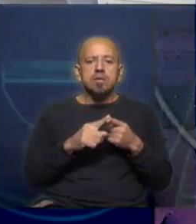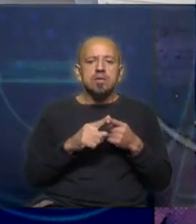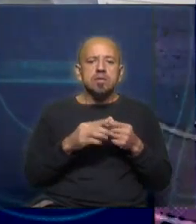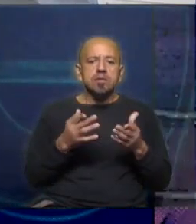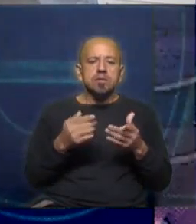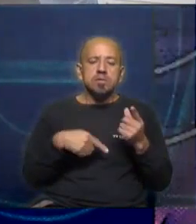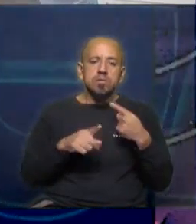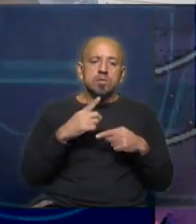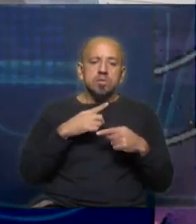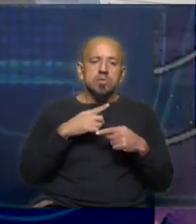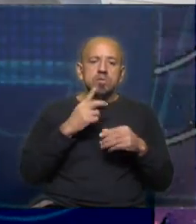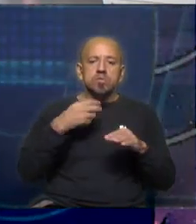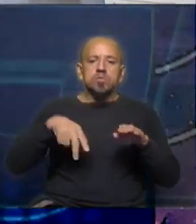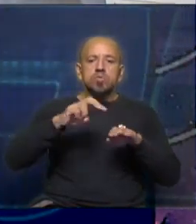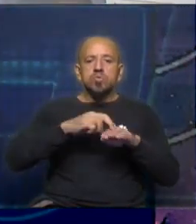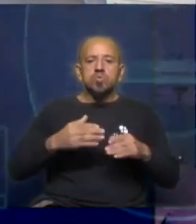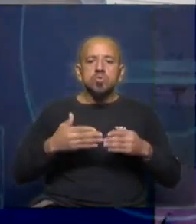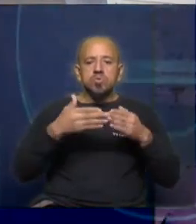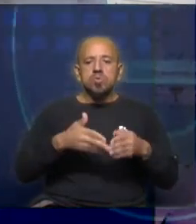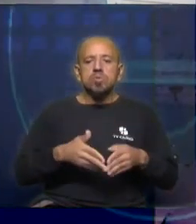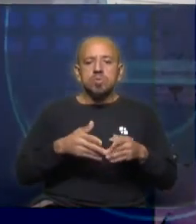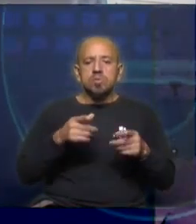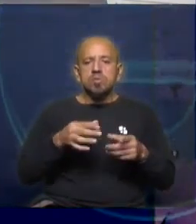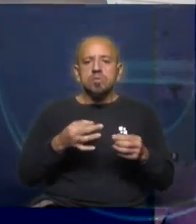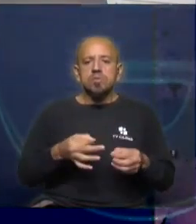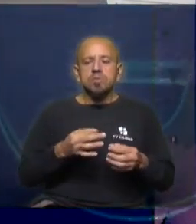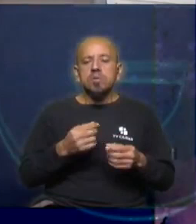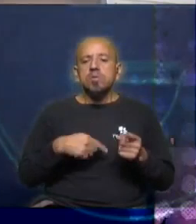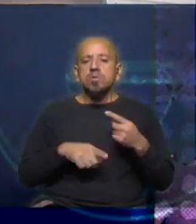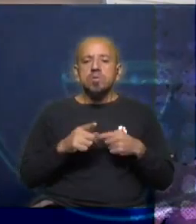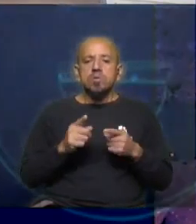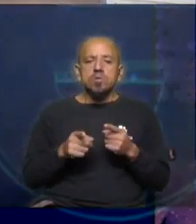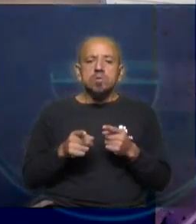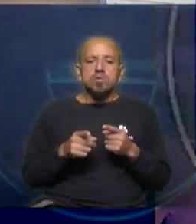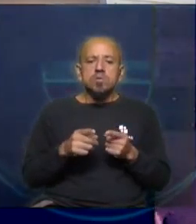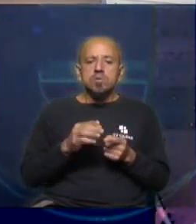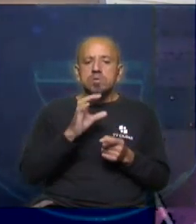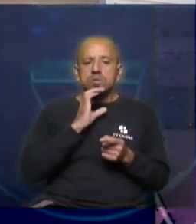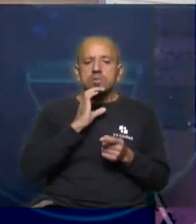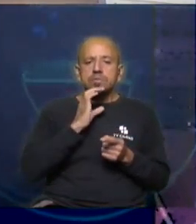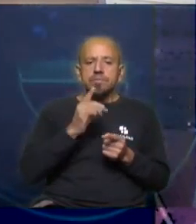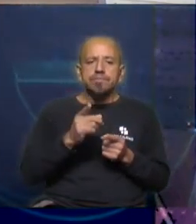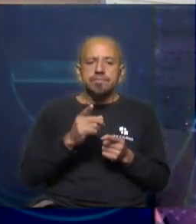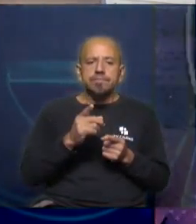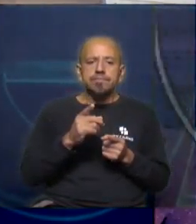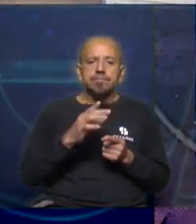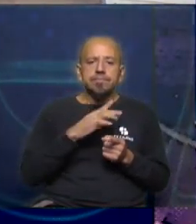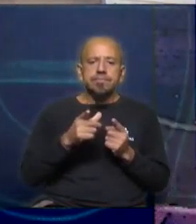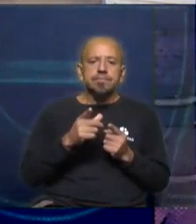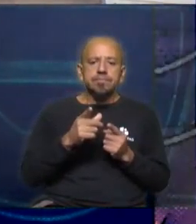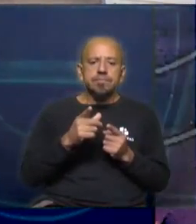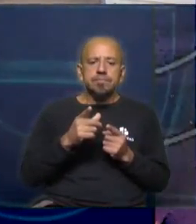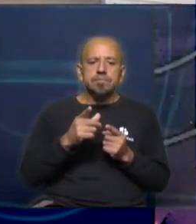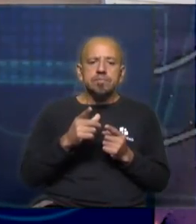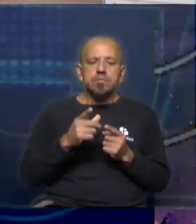cualquier caso una vez que lo subí a ese barco la historia de ese barco es precisa no O sea que está la historieta está hecha con el mayor rigor histórico posible hay descubrimientos